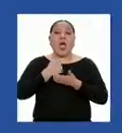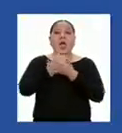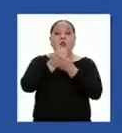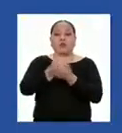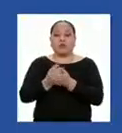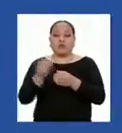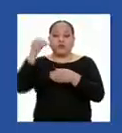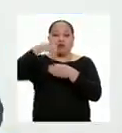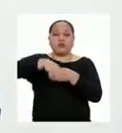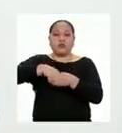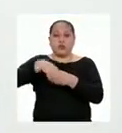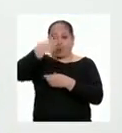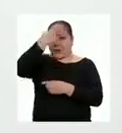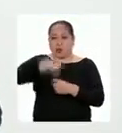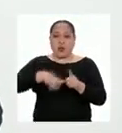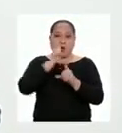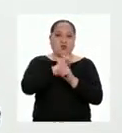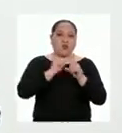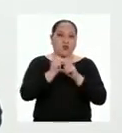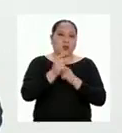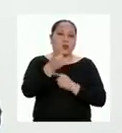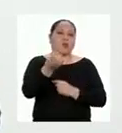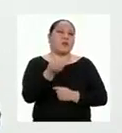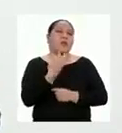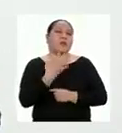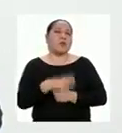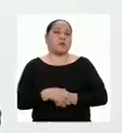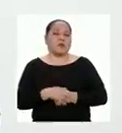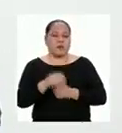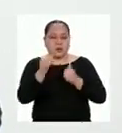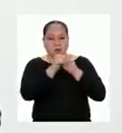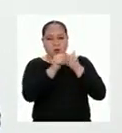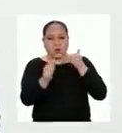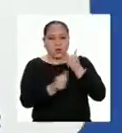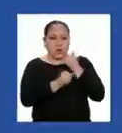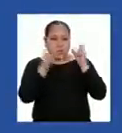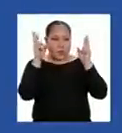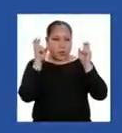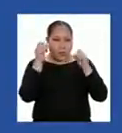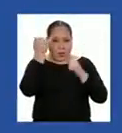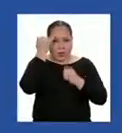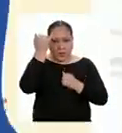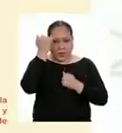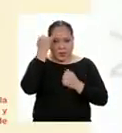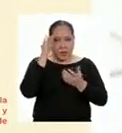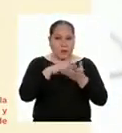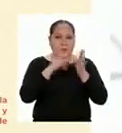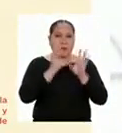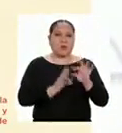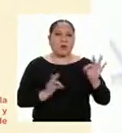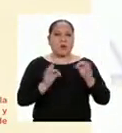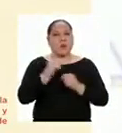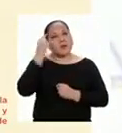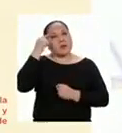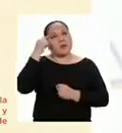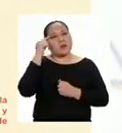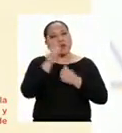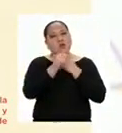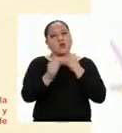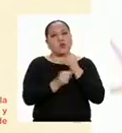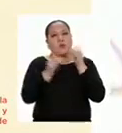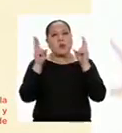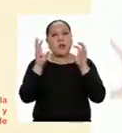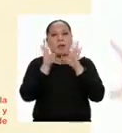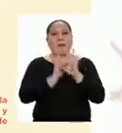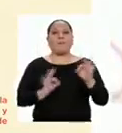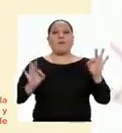social. ¿Qué me puedes decir del subtema y la idea principal? Creo que el subtema sería la importancia